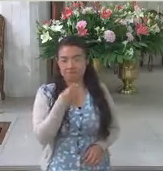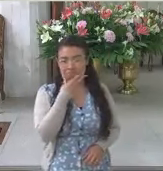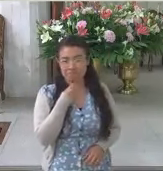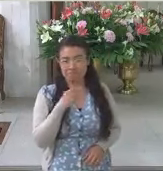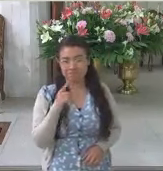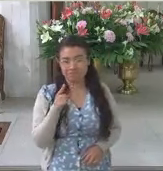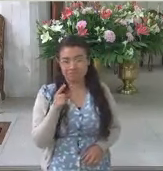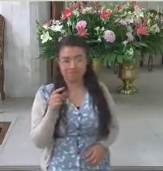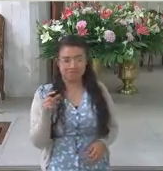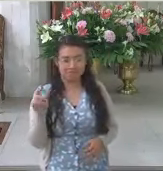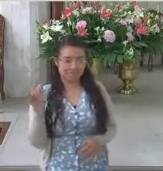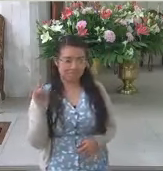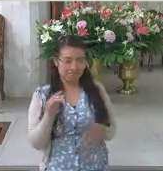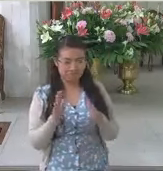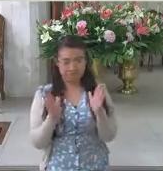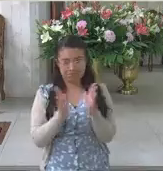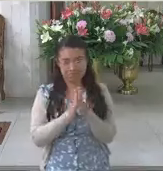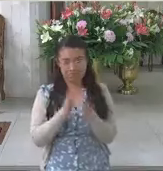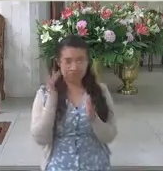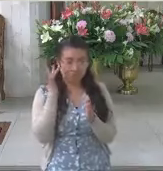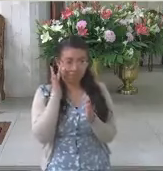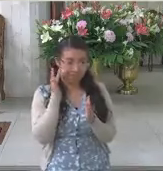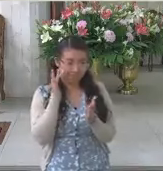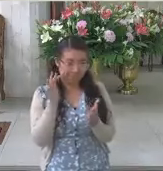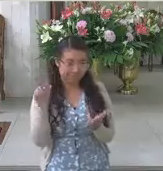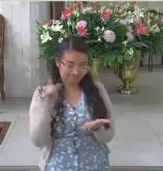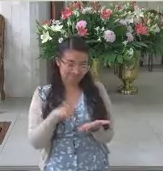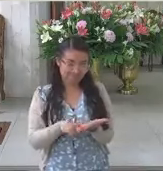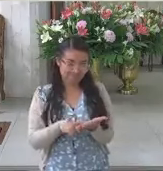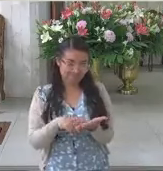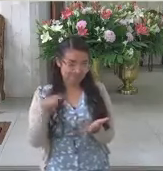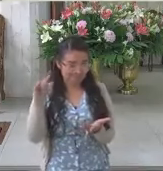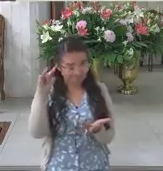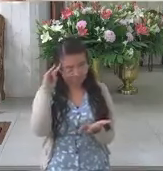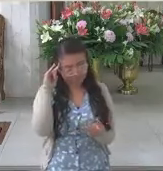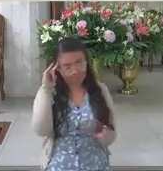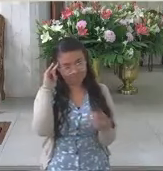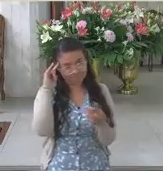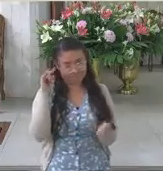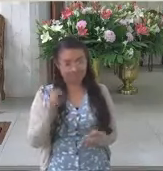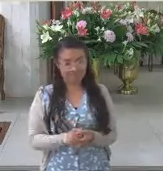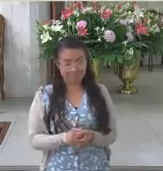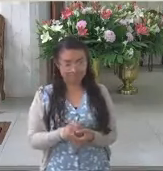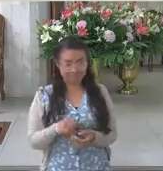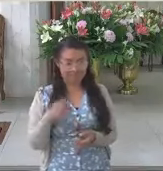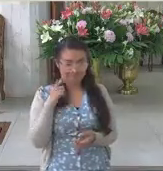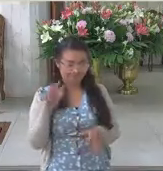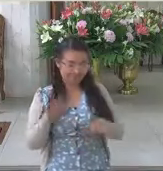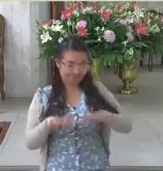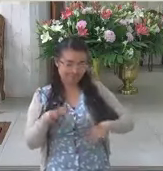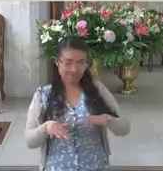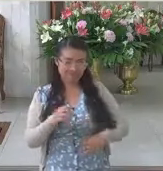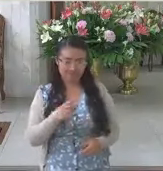dicen que son cristianos pero cuando viene el problema o cuando viene la tentación